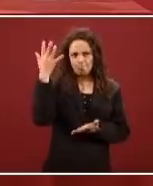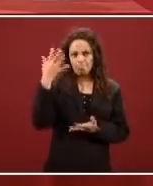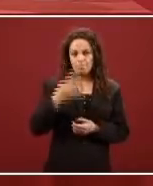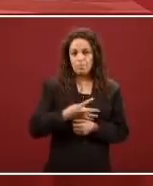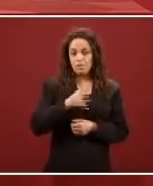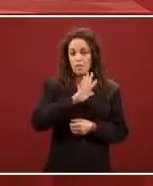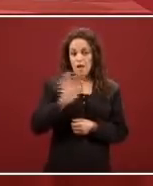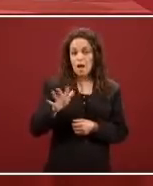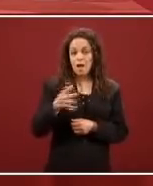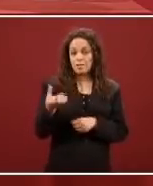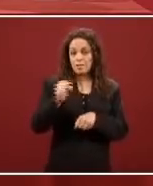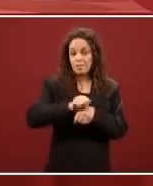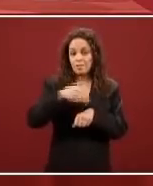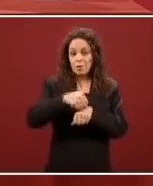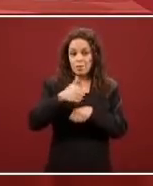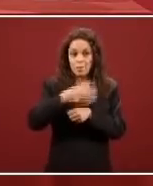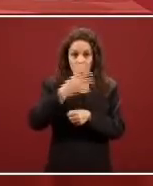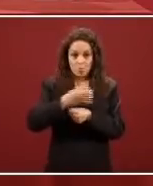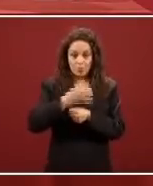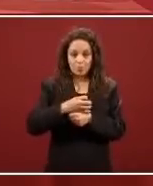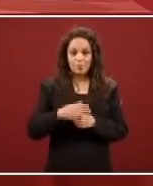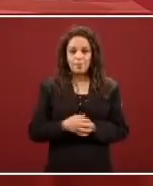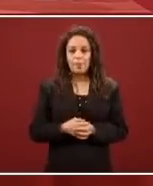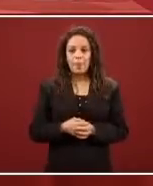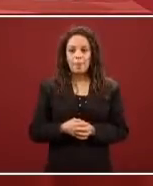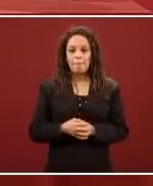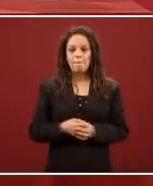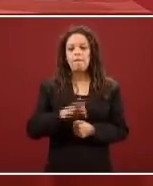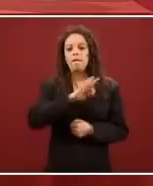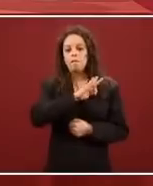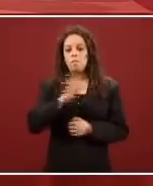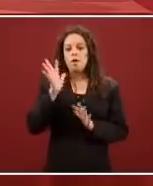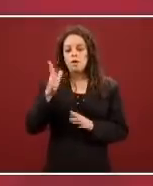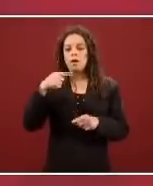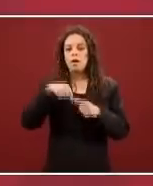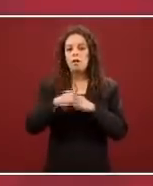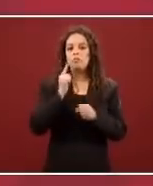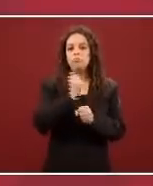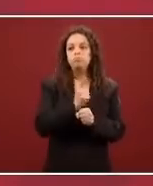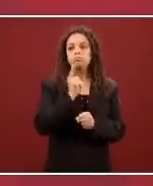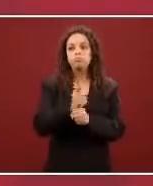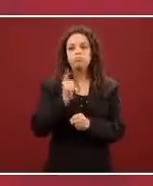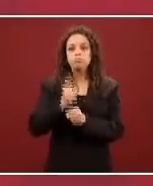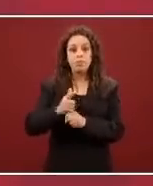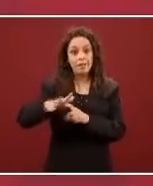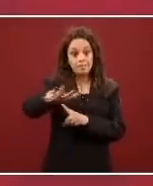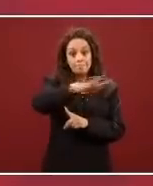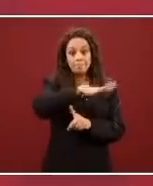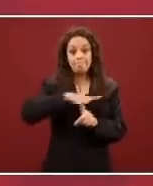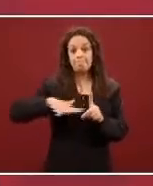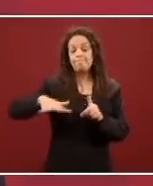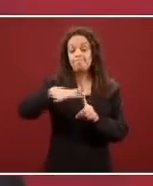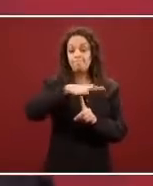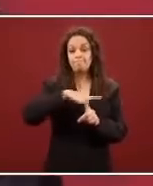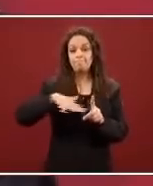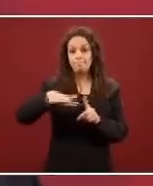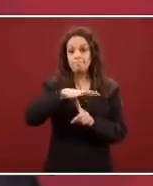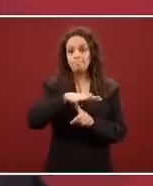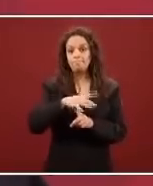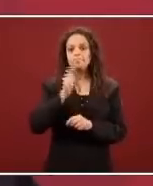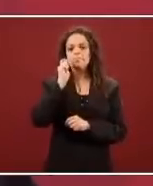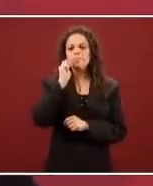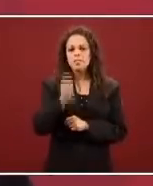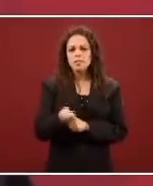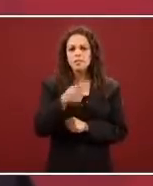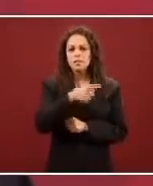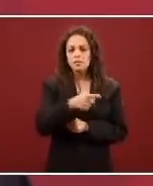semana pudiéramos empezar ya a identificar brotes en la comunidad. Brotes, estamos hablando de